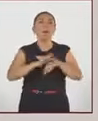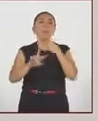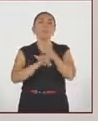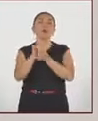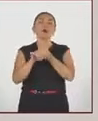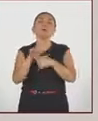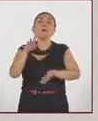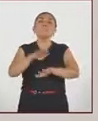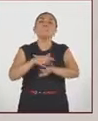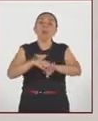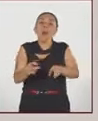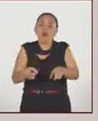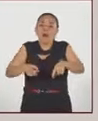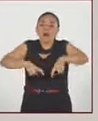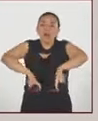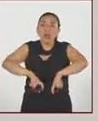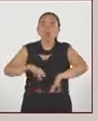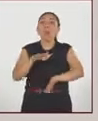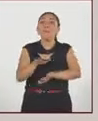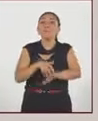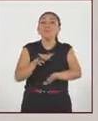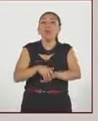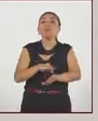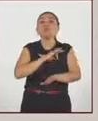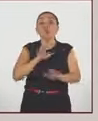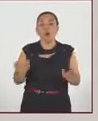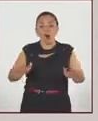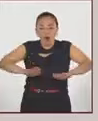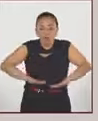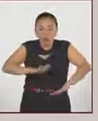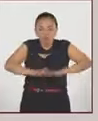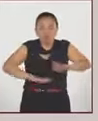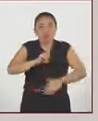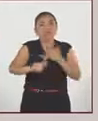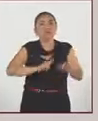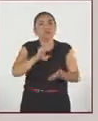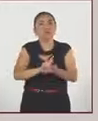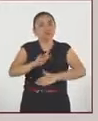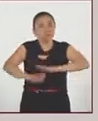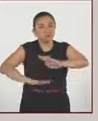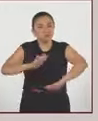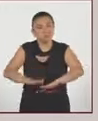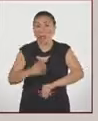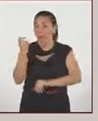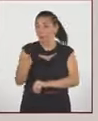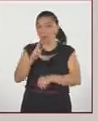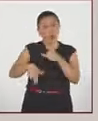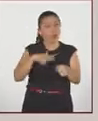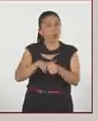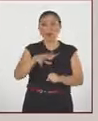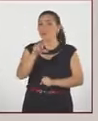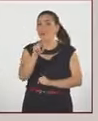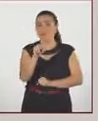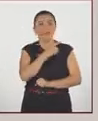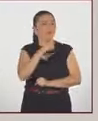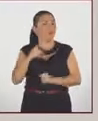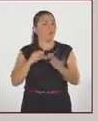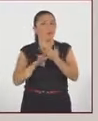tibial y causar que las puntas de los pies vayan hacia adentro. O sea, esta posición no es normal. No, no es normal. Hay que